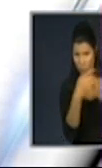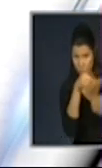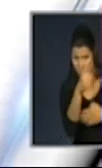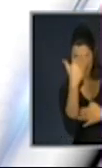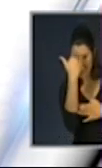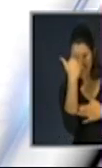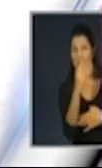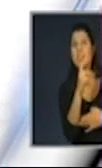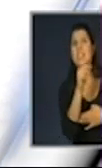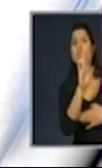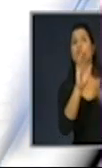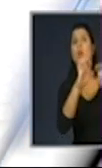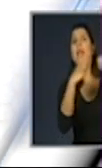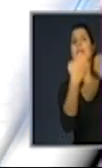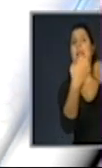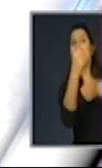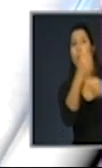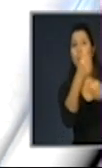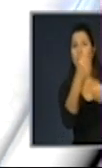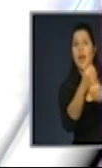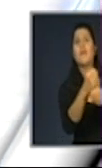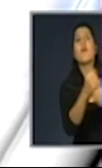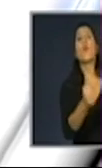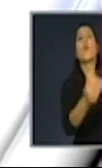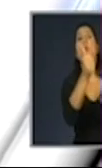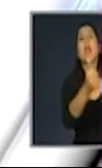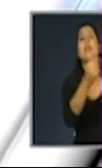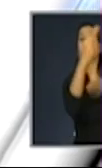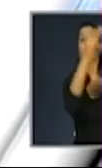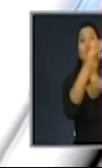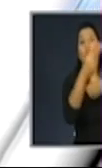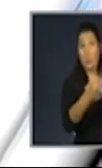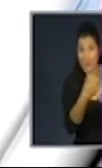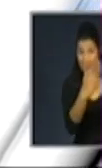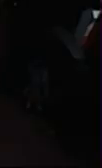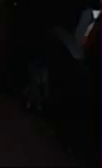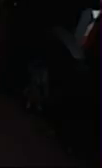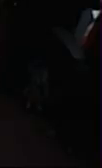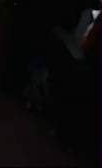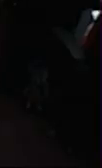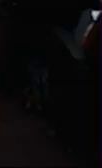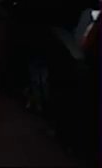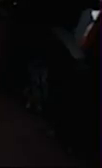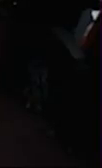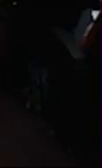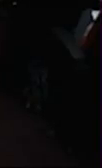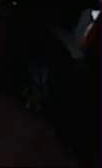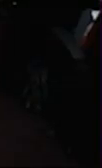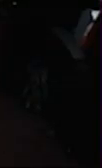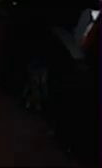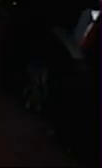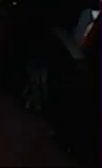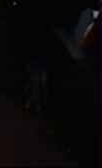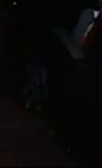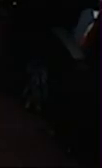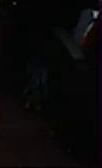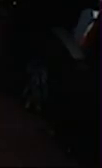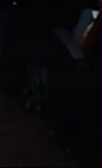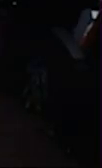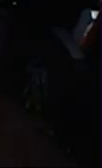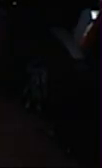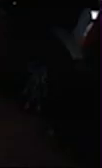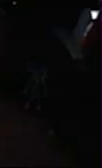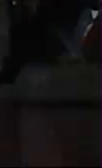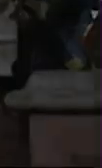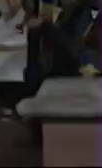lleva su propia agenda, es decir, y yo creo que en la medida de su propia agenda uno puede determinar si cumplieron o no a cabalidad con los objetivos que traían trazados,